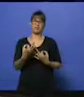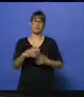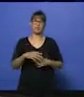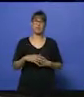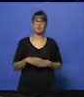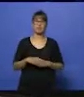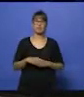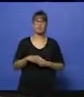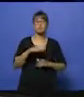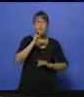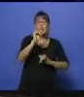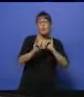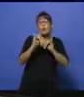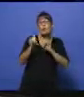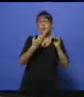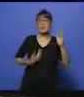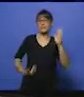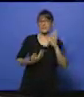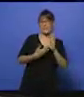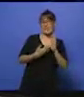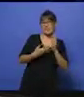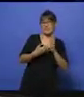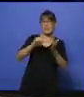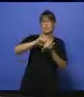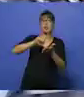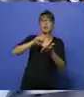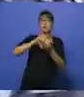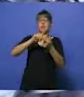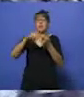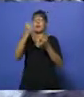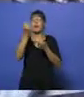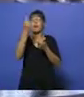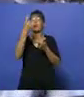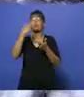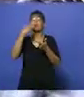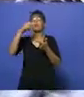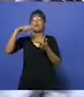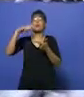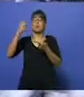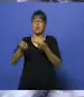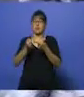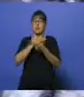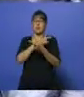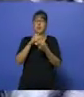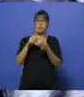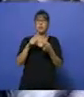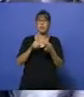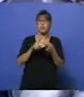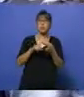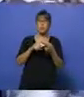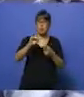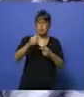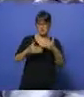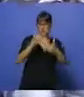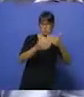los referentes, hablando de los intendentes de La Playosa y de Ausonia. Y sí, pusimos en funcionamiento varios